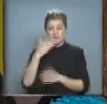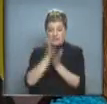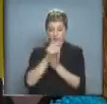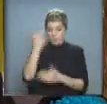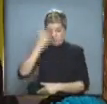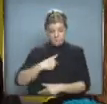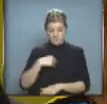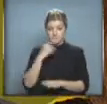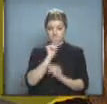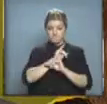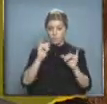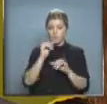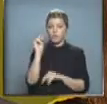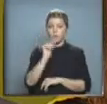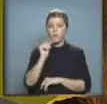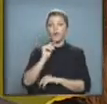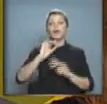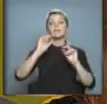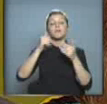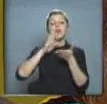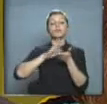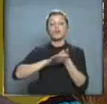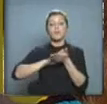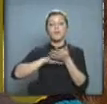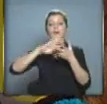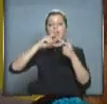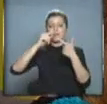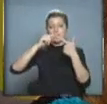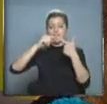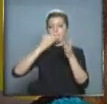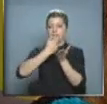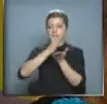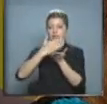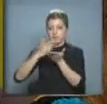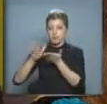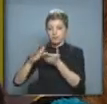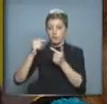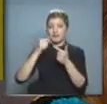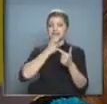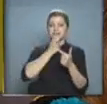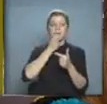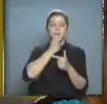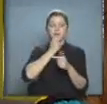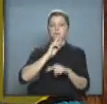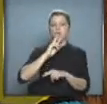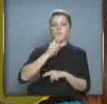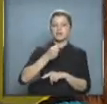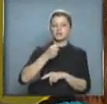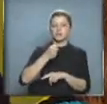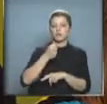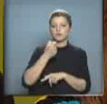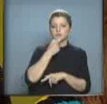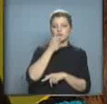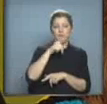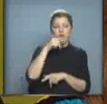Uh-huh. Después está el tema este de la discriminación, que por tener un apellido tenés